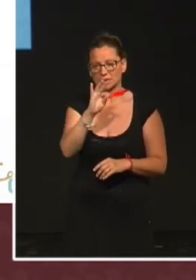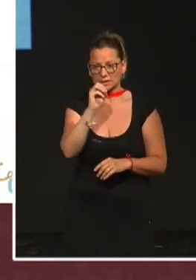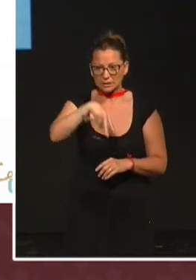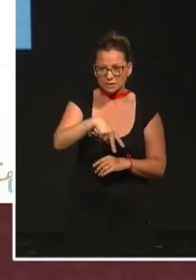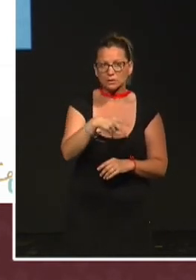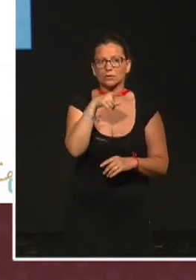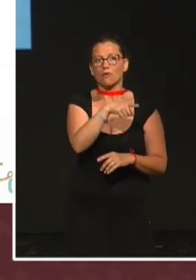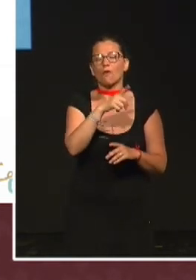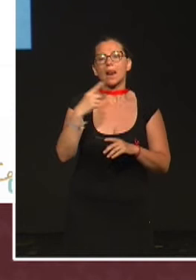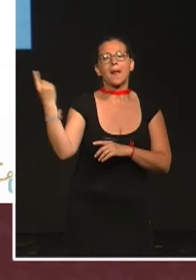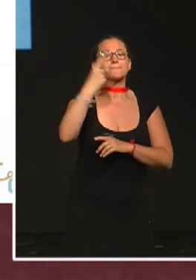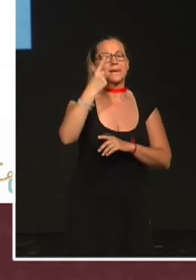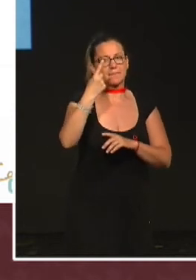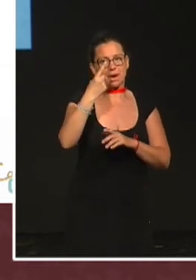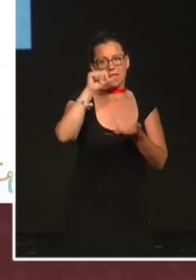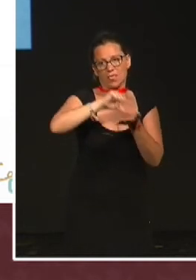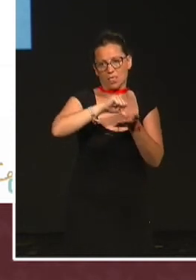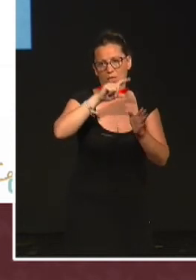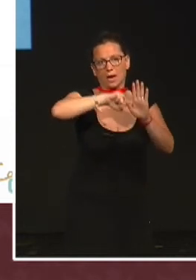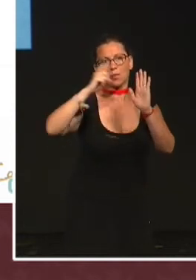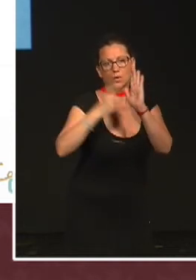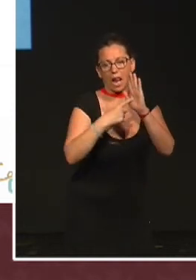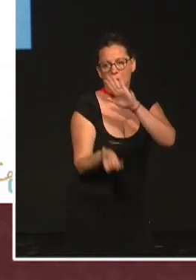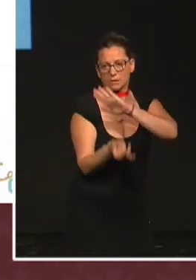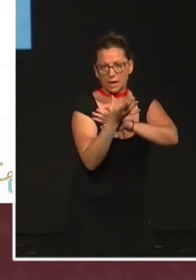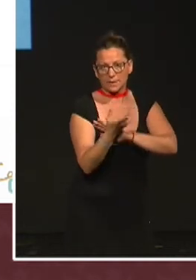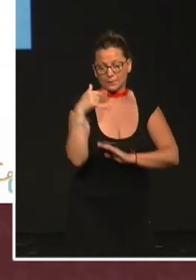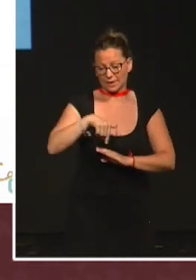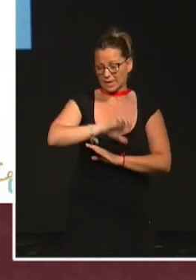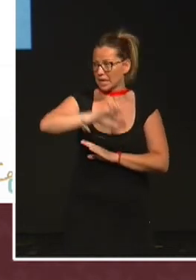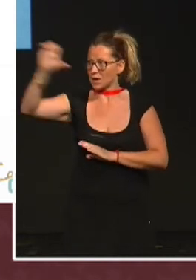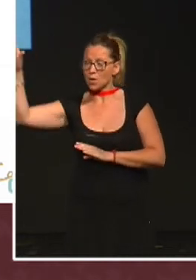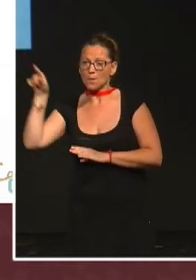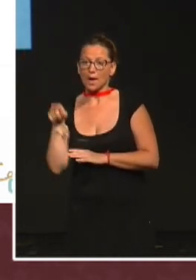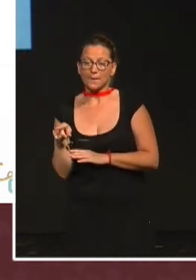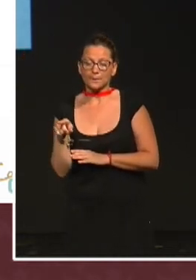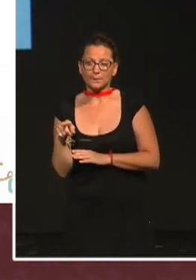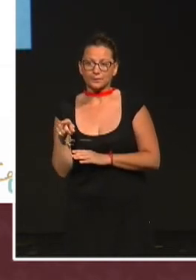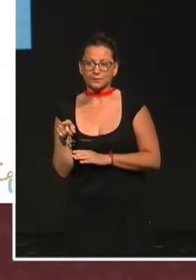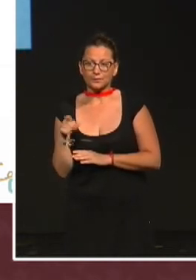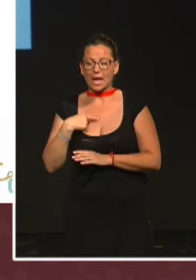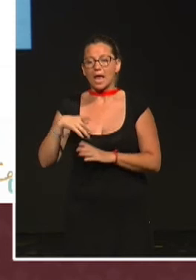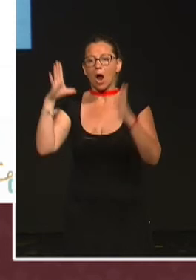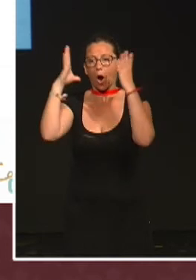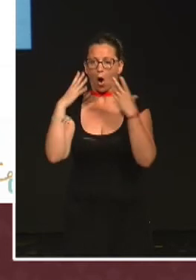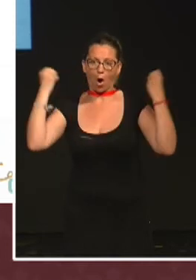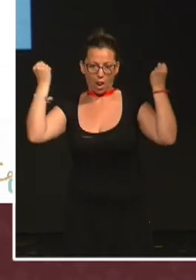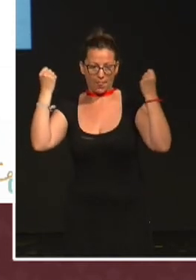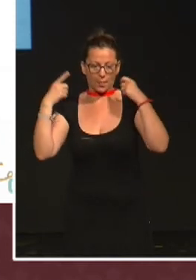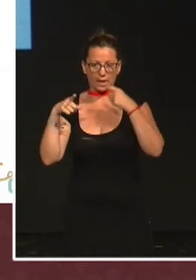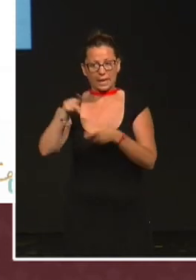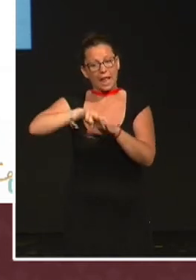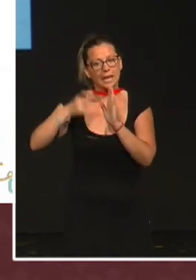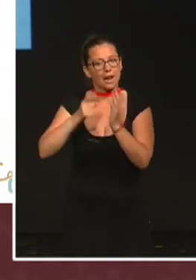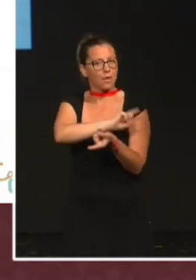propiciar este compostaje. En Europa tenemos el caso de Holanda, que también ha cambiado su legislación.